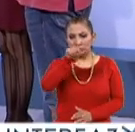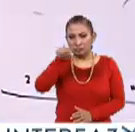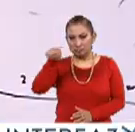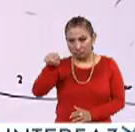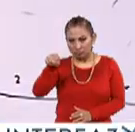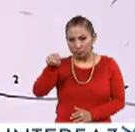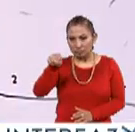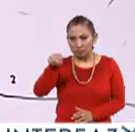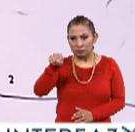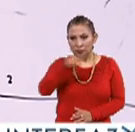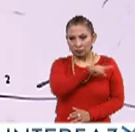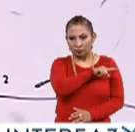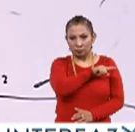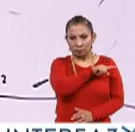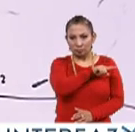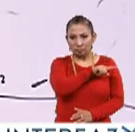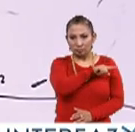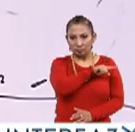¿verdad?